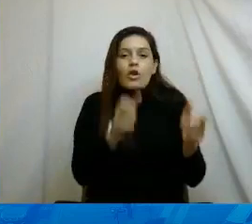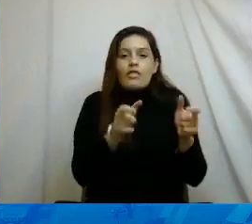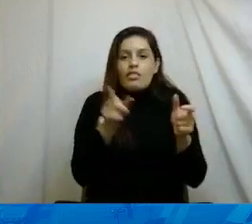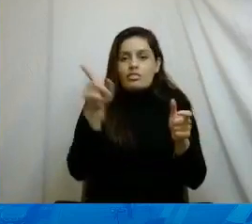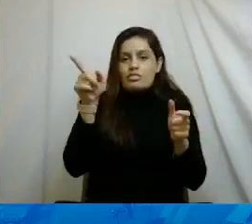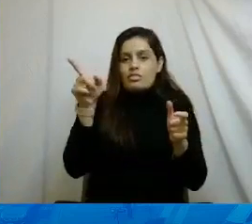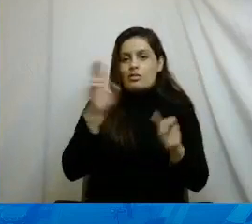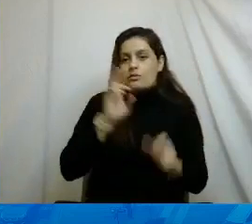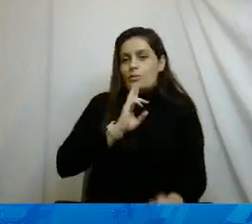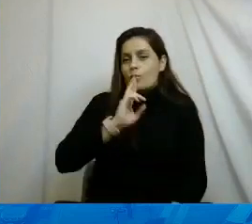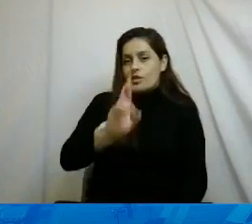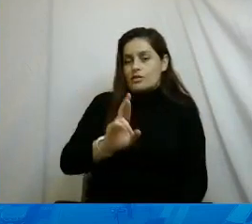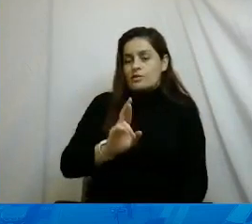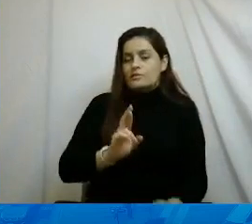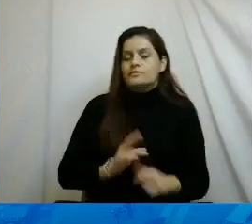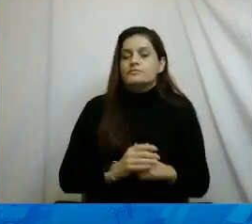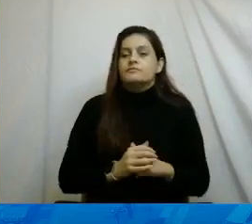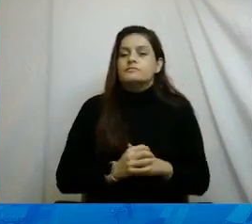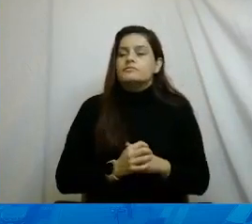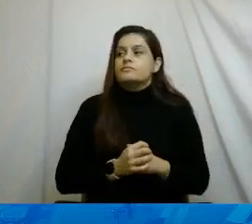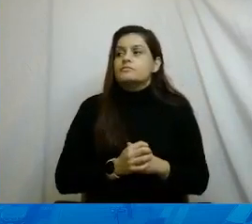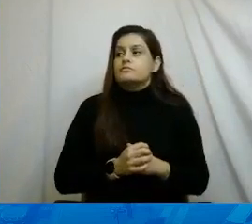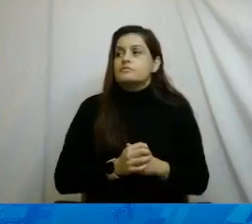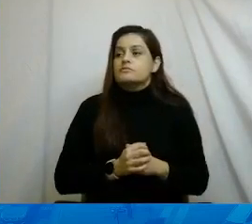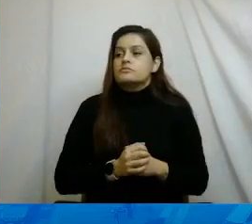haciendo en una mesa de trabajo a nivel comunal.